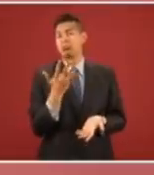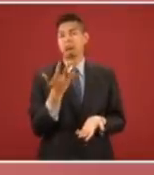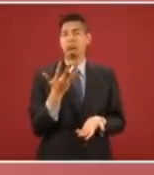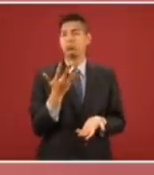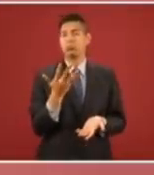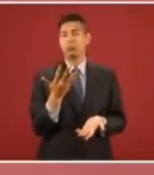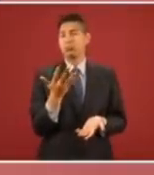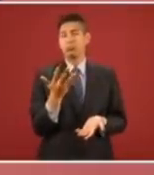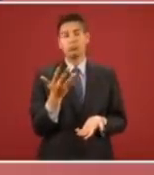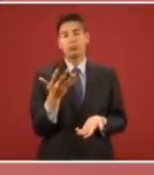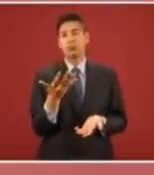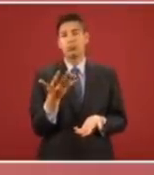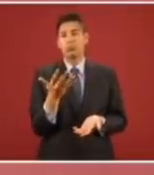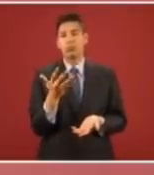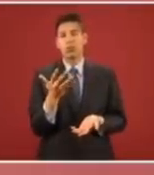hasta